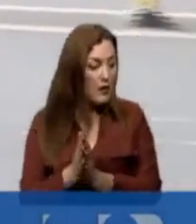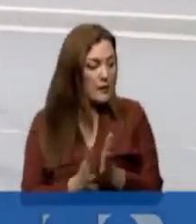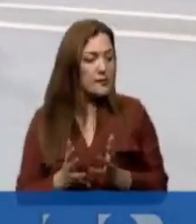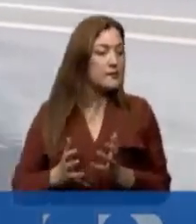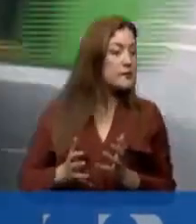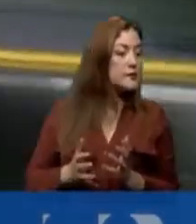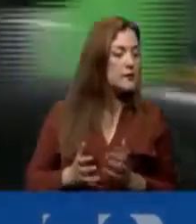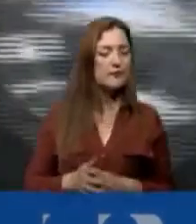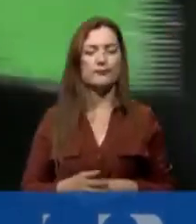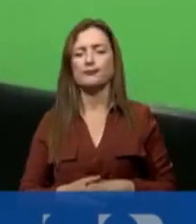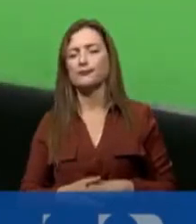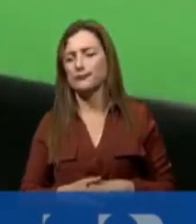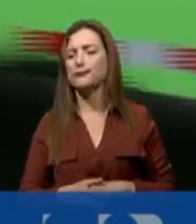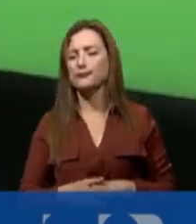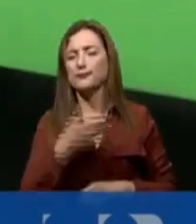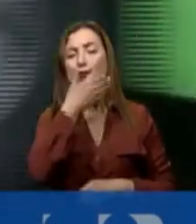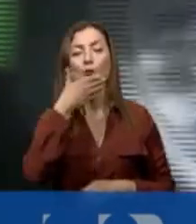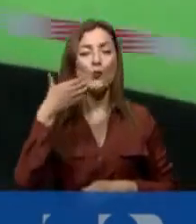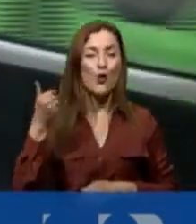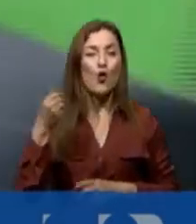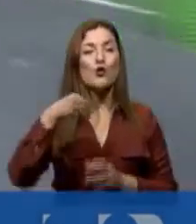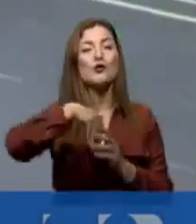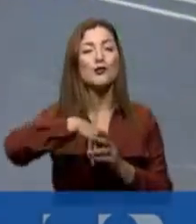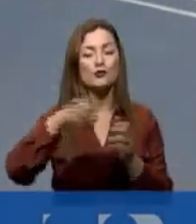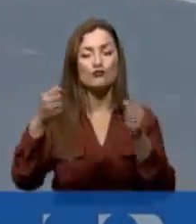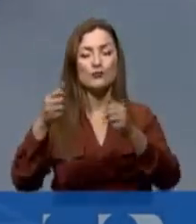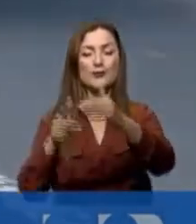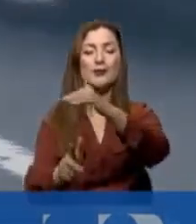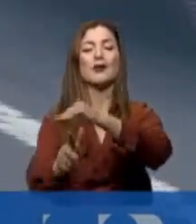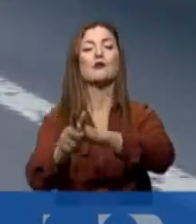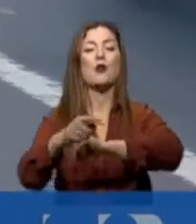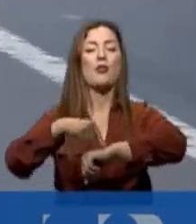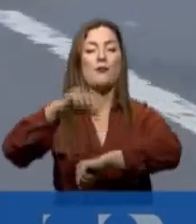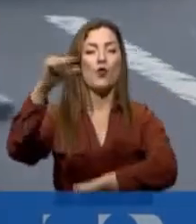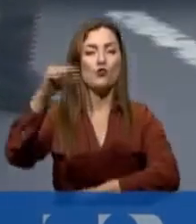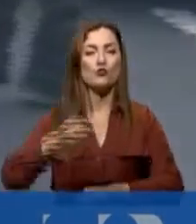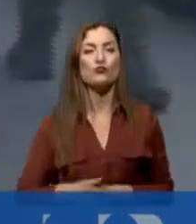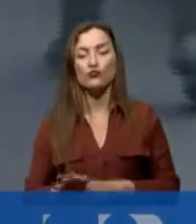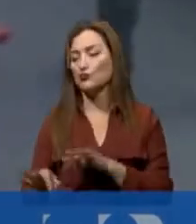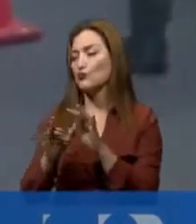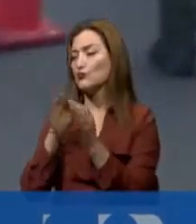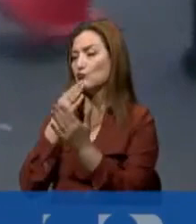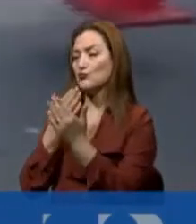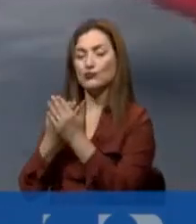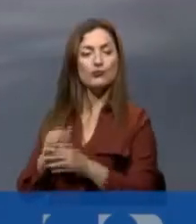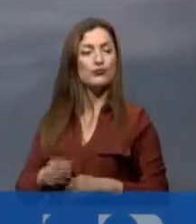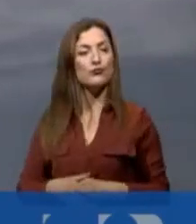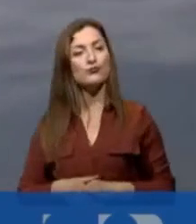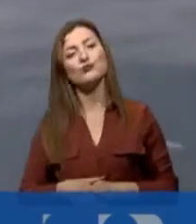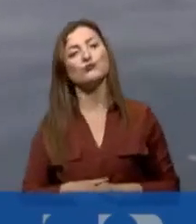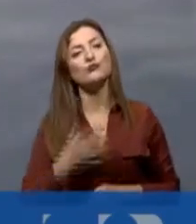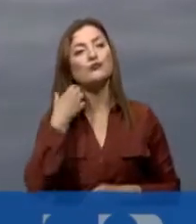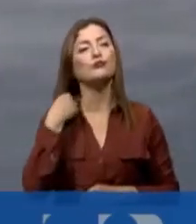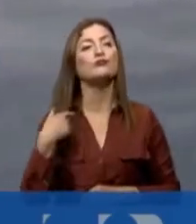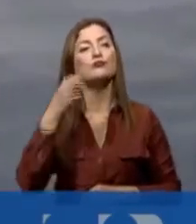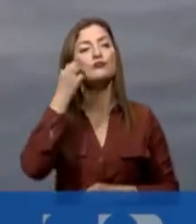el delincuente. Y que si es que es mejor, dejen dentro de sus garages, así sea por corto tiempo. Perfecto, muchísimas gracias, Teniente. Y como les indicamos,